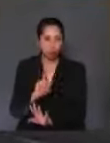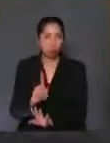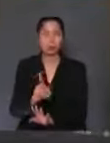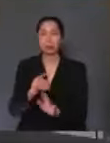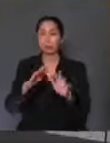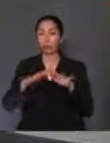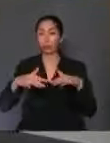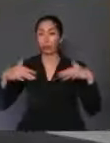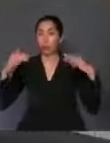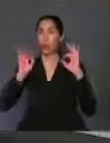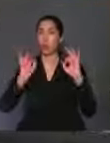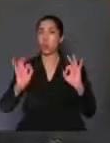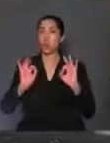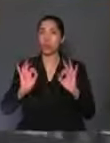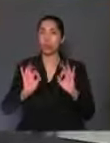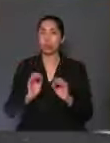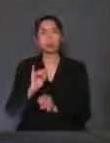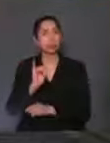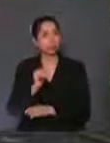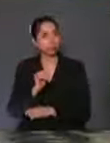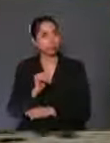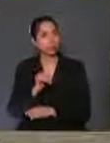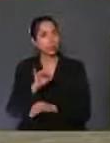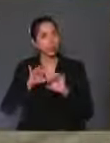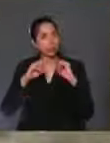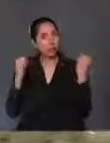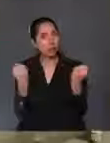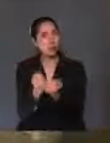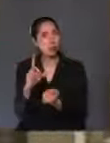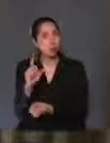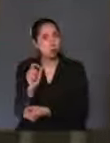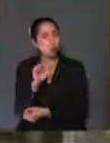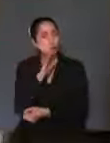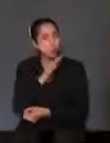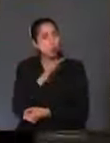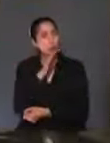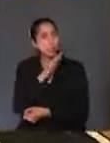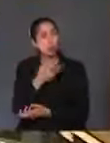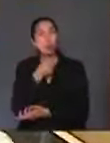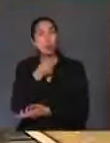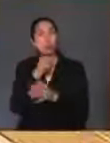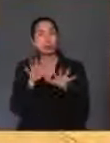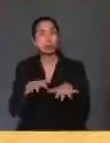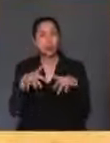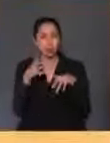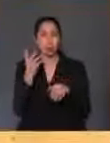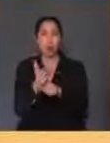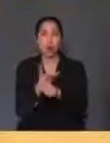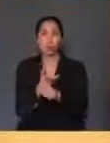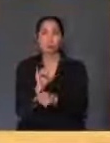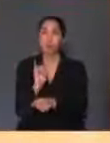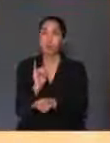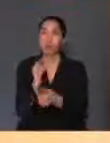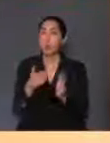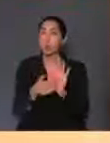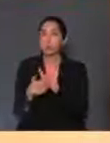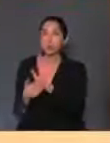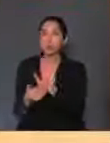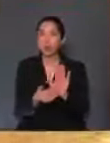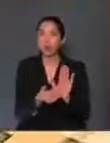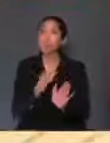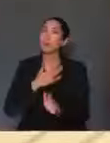Tremendo escenario. Sí, se ha ocupado harto en el último tiempo. Vamos a estar muy pendientes de lo que sigue ocurriendo acá. Ya, pues, señor. Oye, me encantó esa mesa.